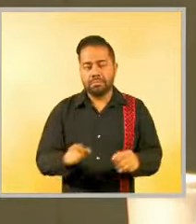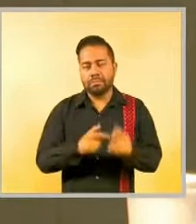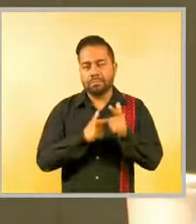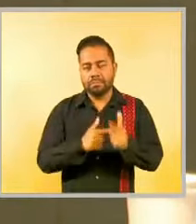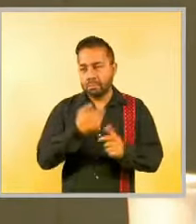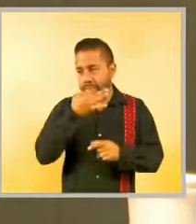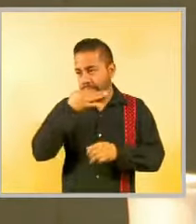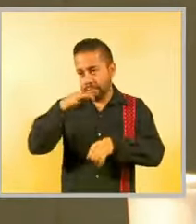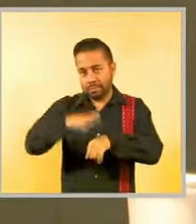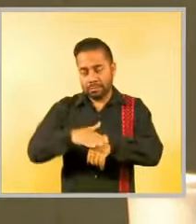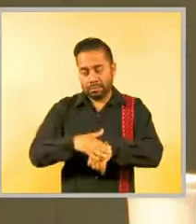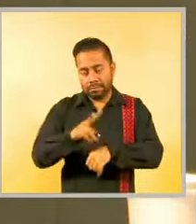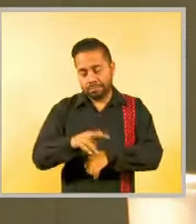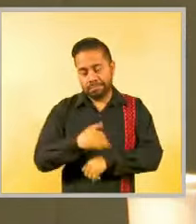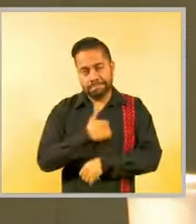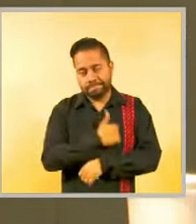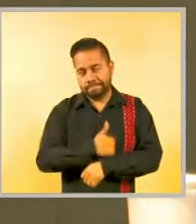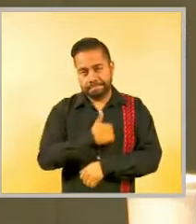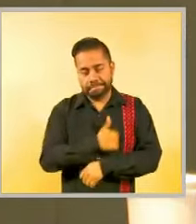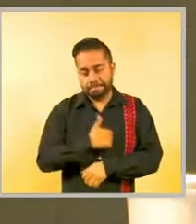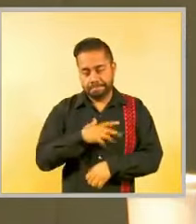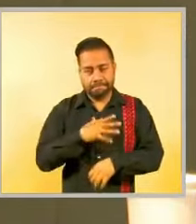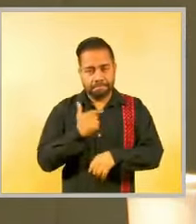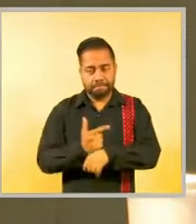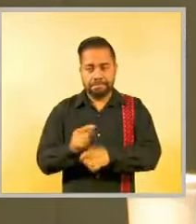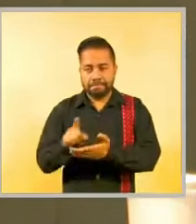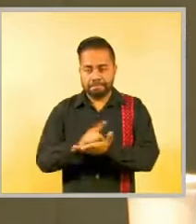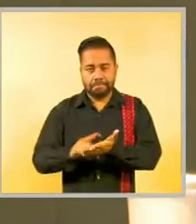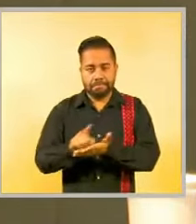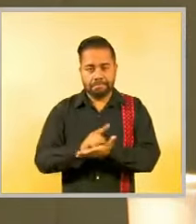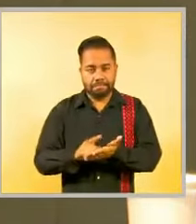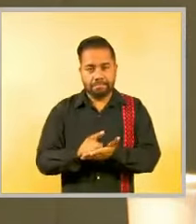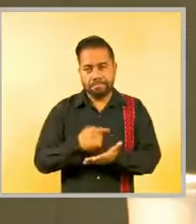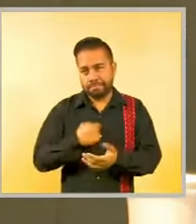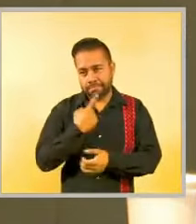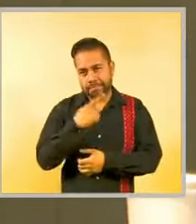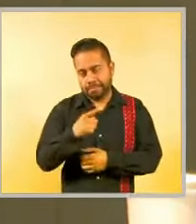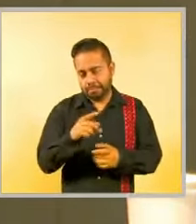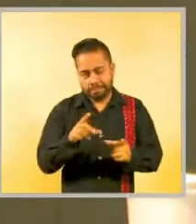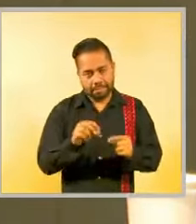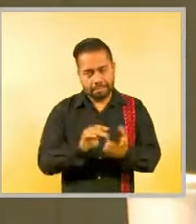seguir reportando le va desafortunadamente pues encontramos droga y nosotros pues la reportamos Muchas gracias